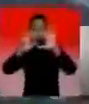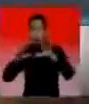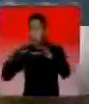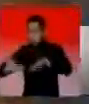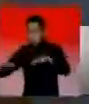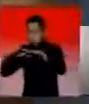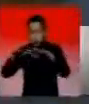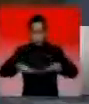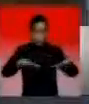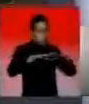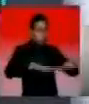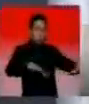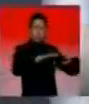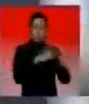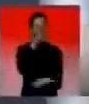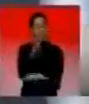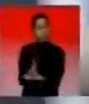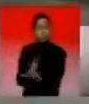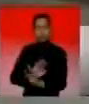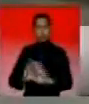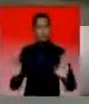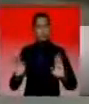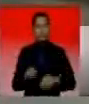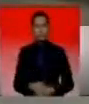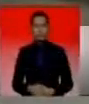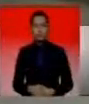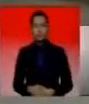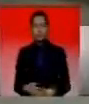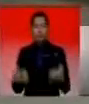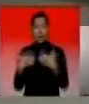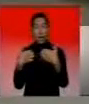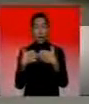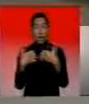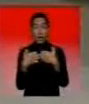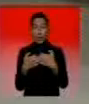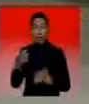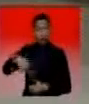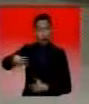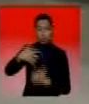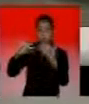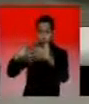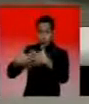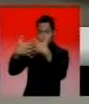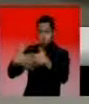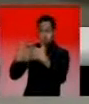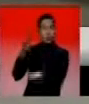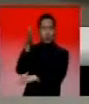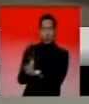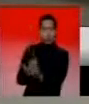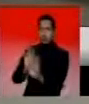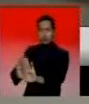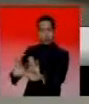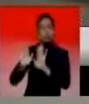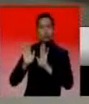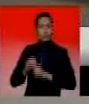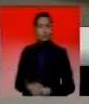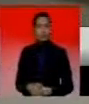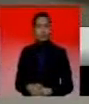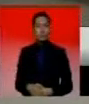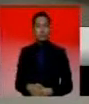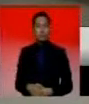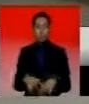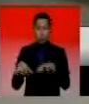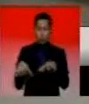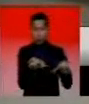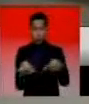salieron de operación automáticamente estos equipos dejaron de operar quedaron estáticos por la